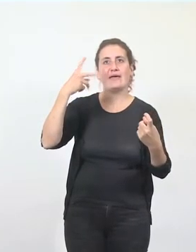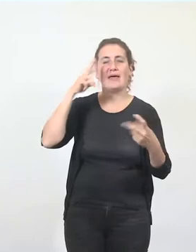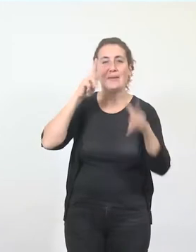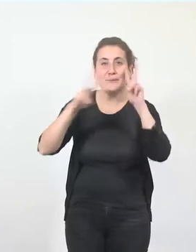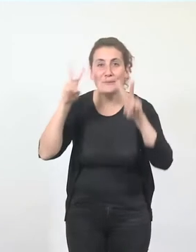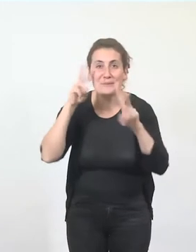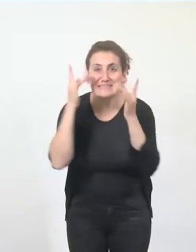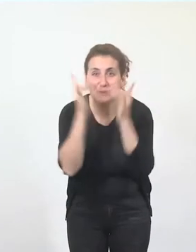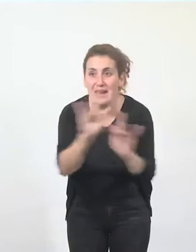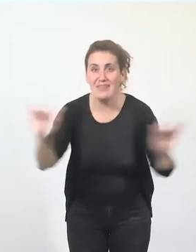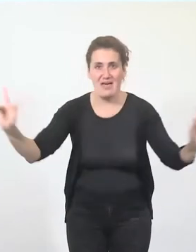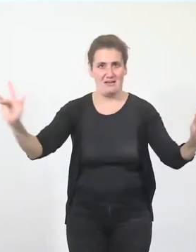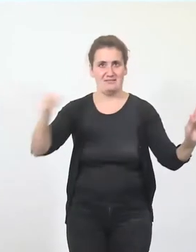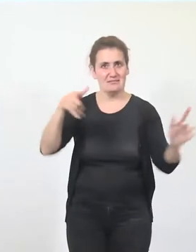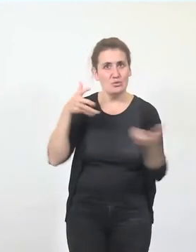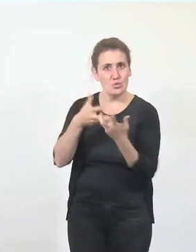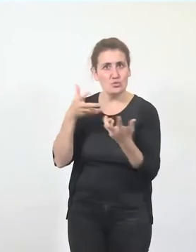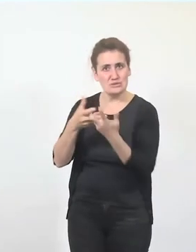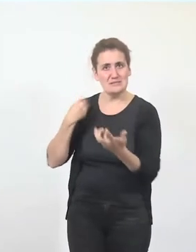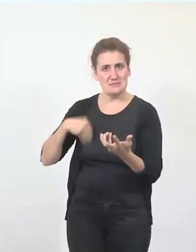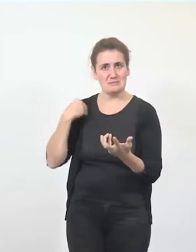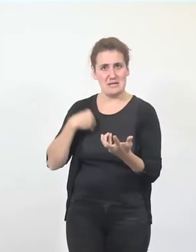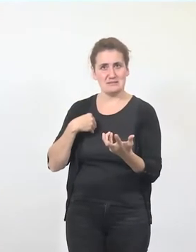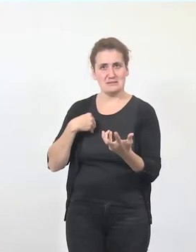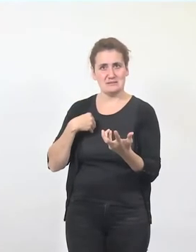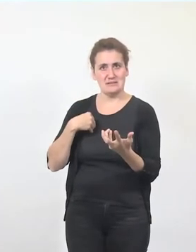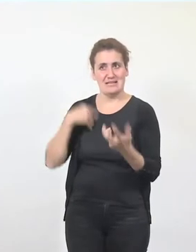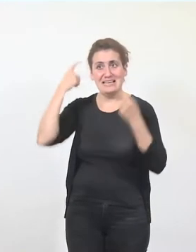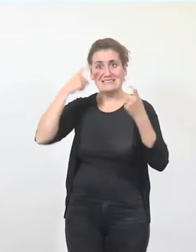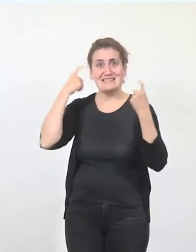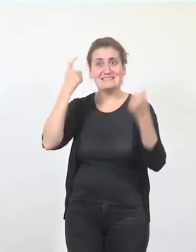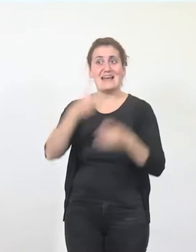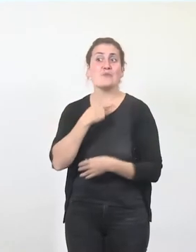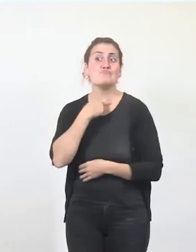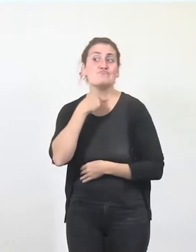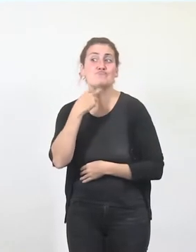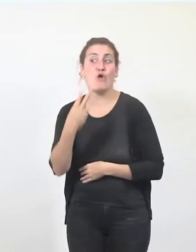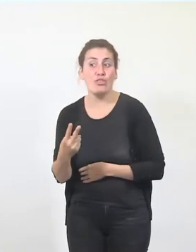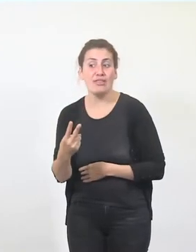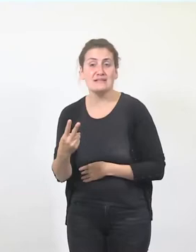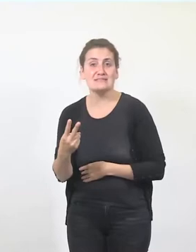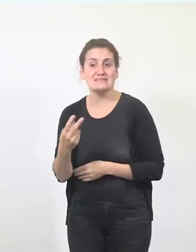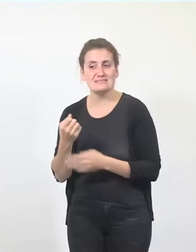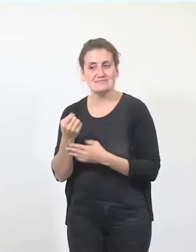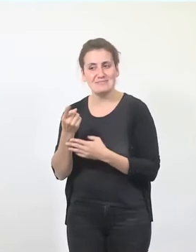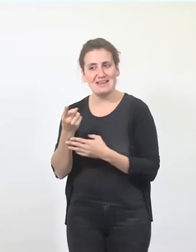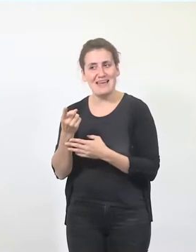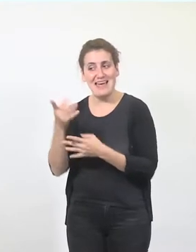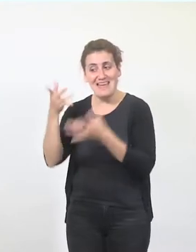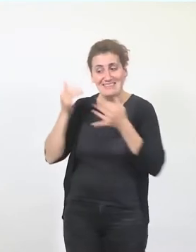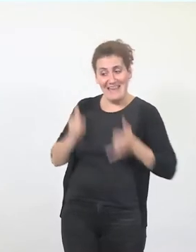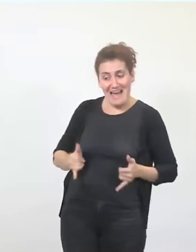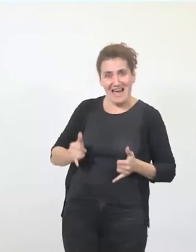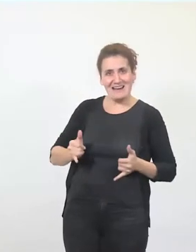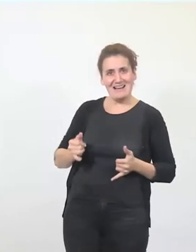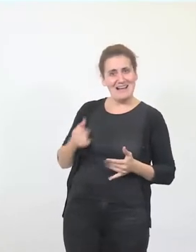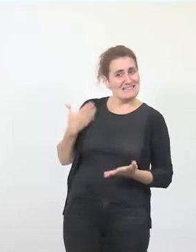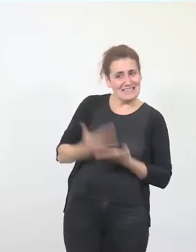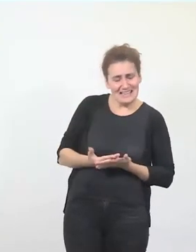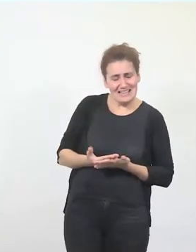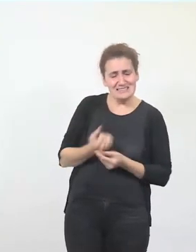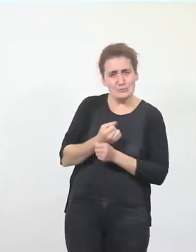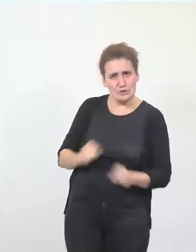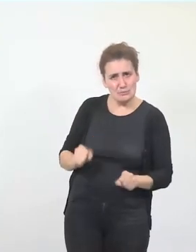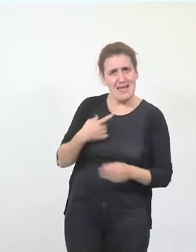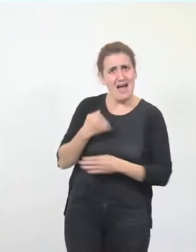visibilizar esas luchas, intentar apoyar esas voces que no pueden llegar ni hasta aquí ni hasta